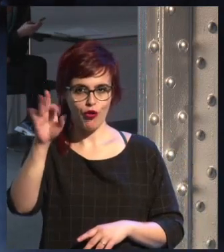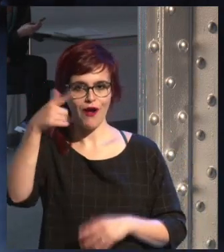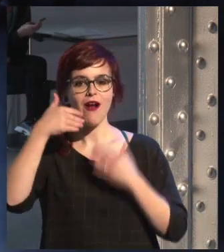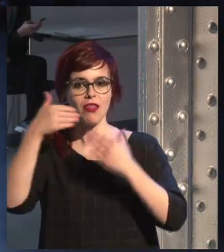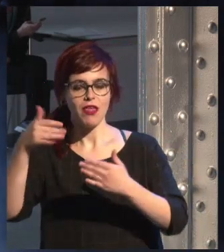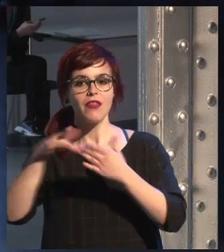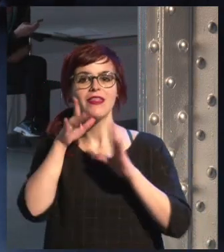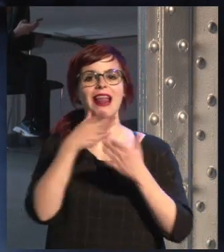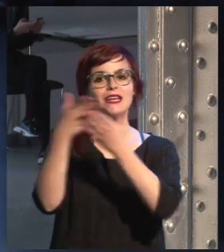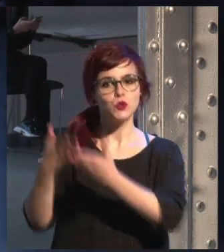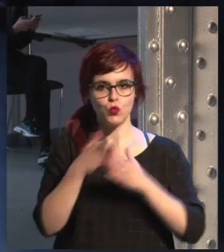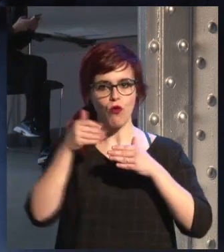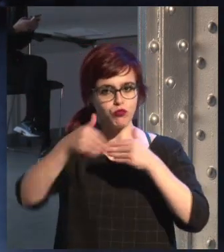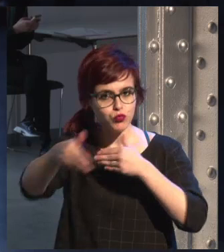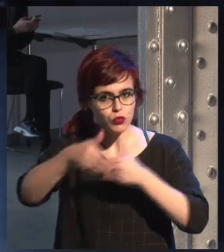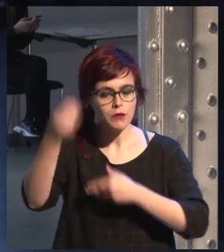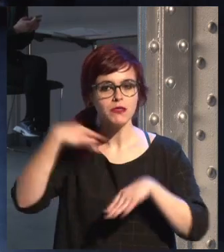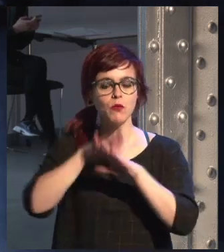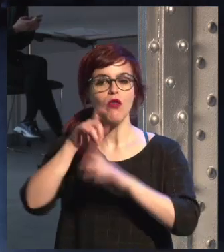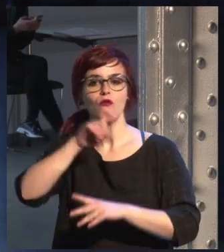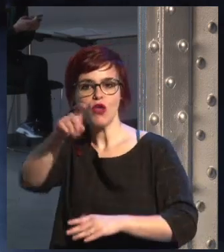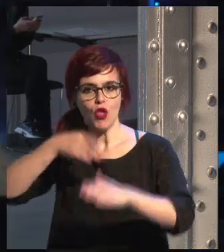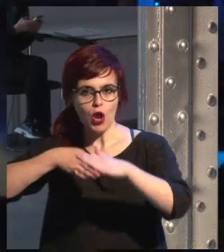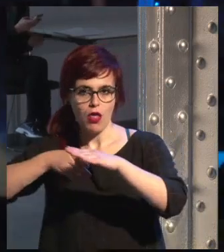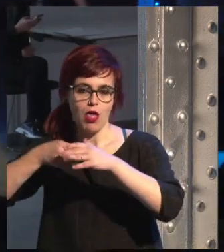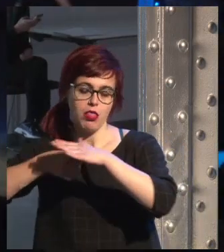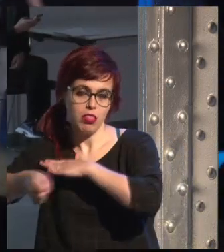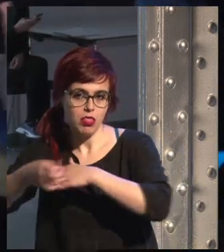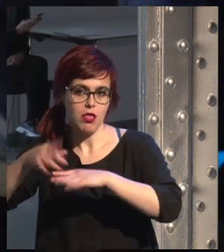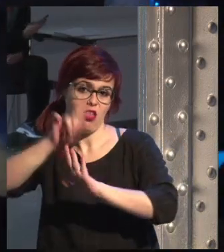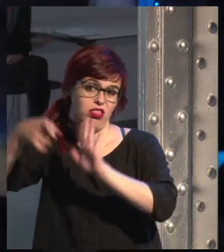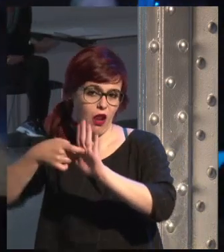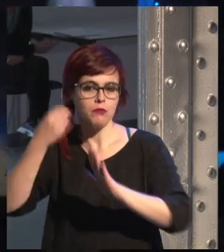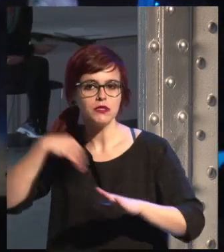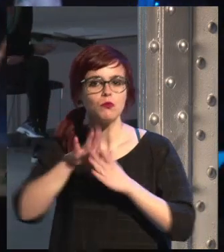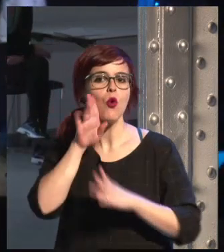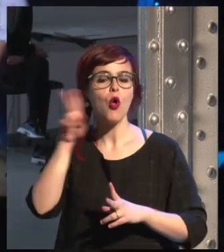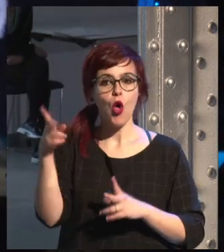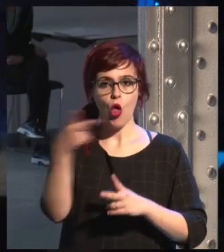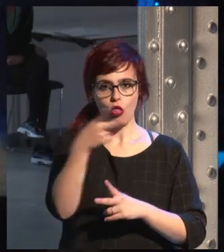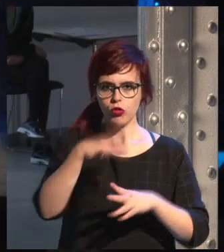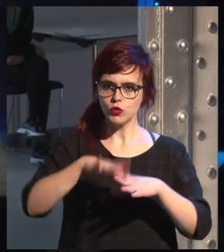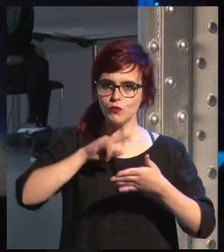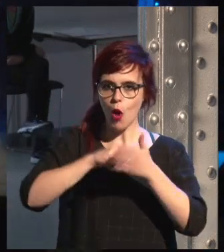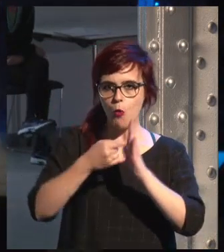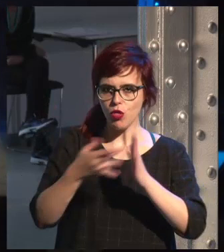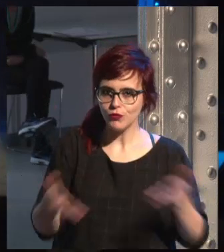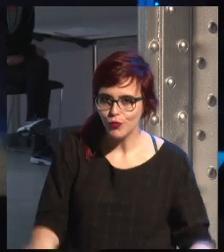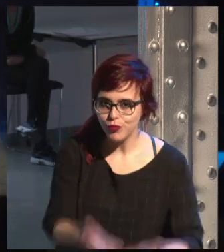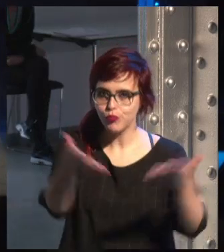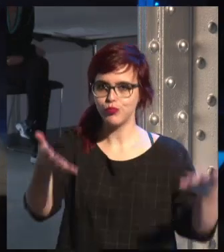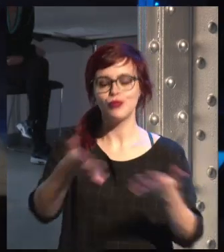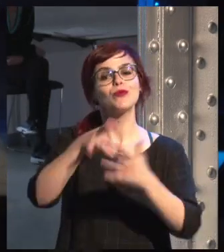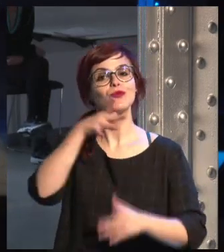Alfonso García, jefe de proyectos de la Fundación Íntegra. Subir, por favor. Ellos han sido los impulsores de este proyecto, que yo creo que lo más